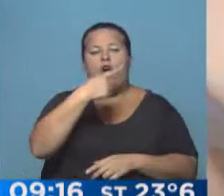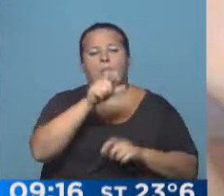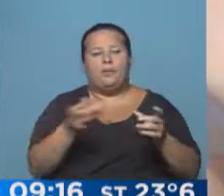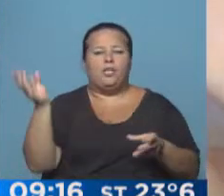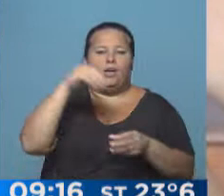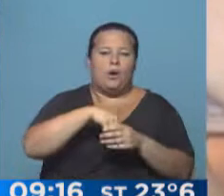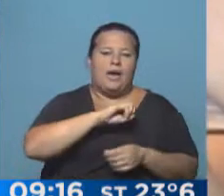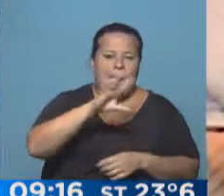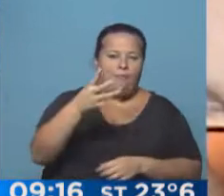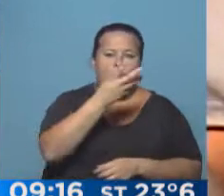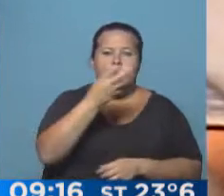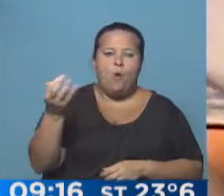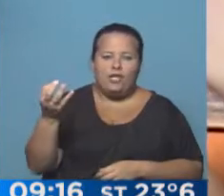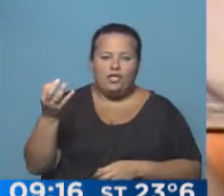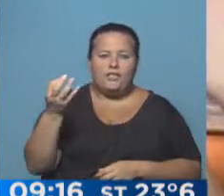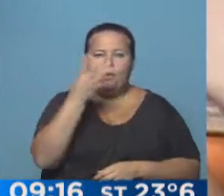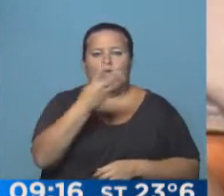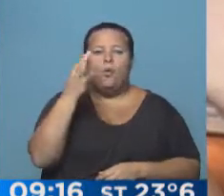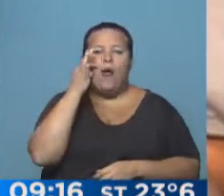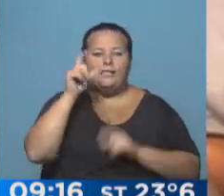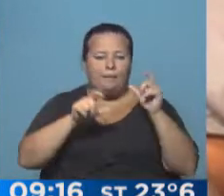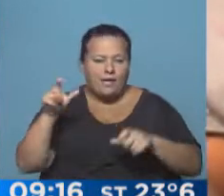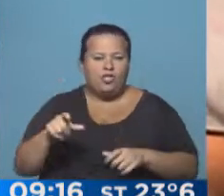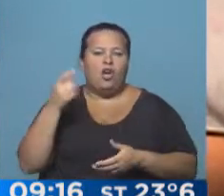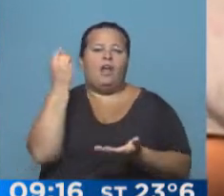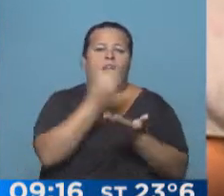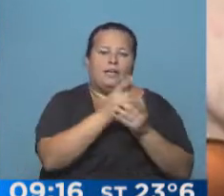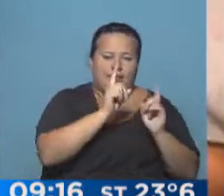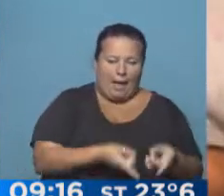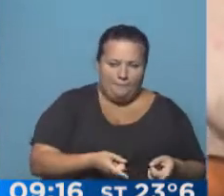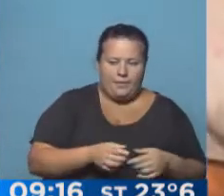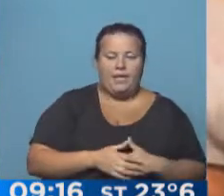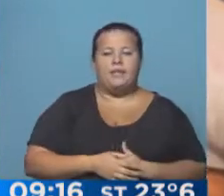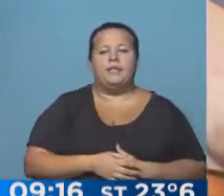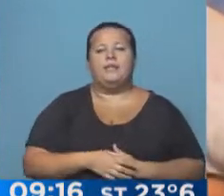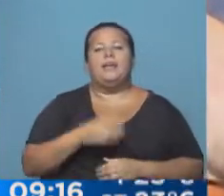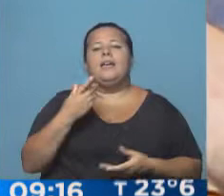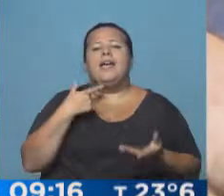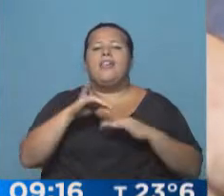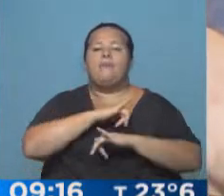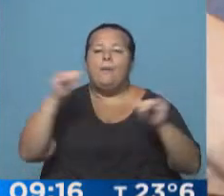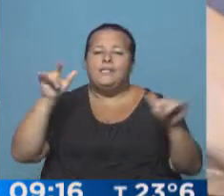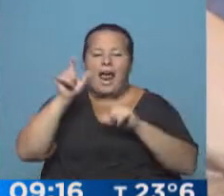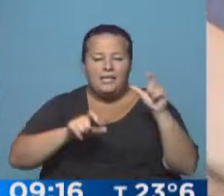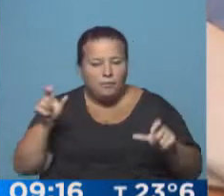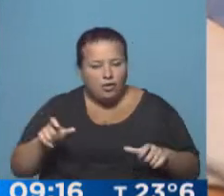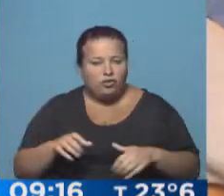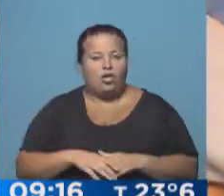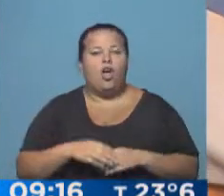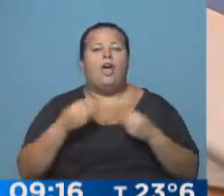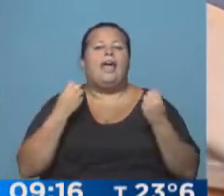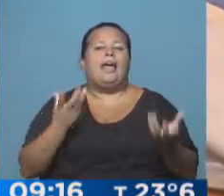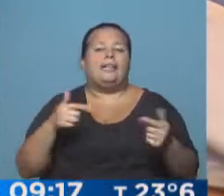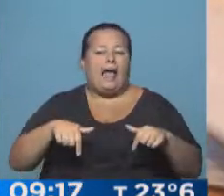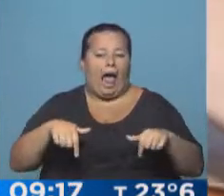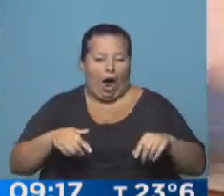incorporada en el campo 440 personas gente en planta también era era comunicarle a la sociedad cómo estábamos